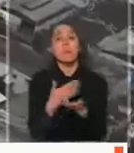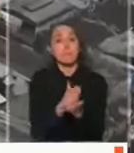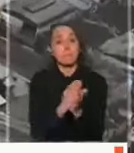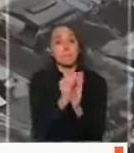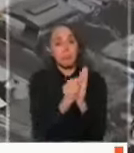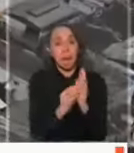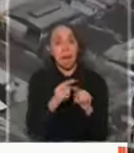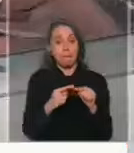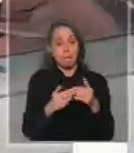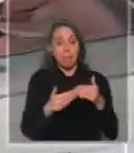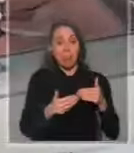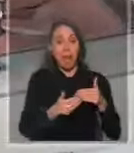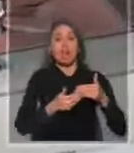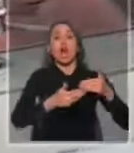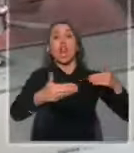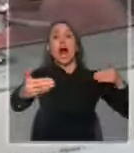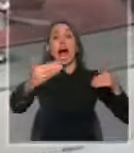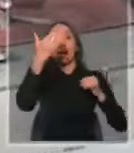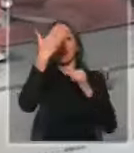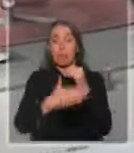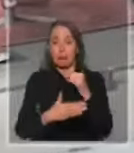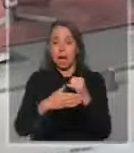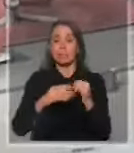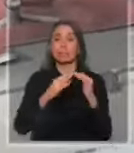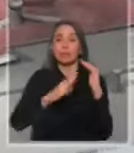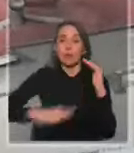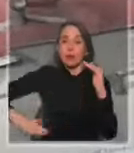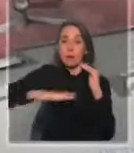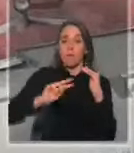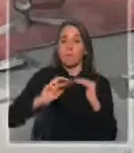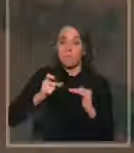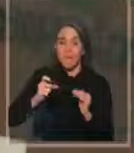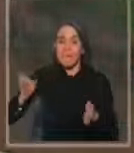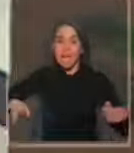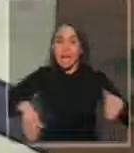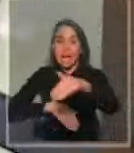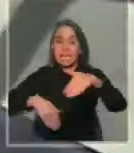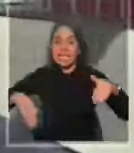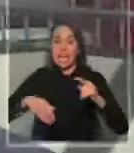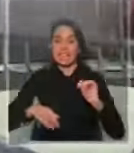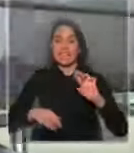plazo de intervención en La Vega, el mercado Tirso de Molina y las pérgolas,